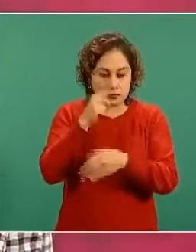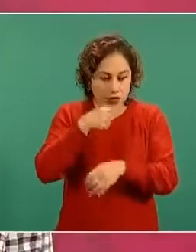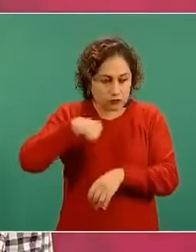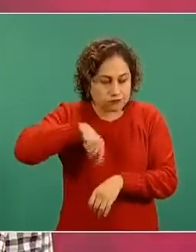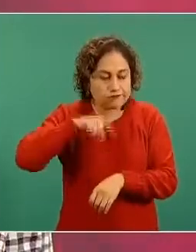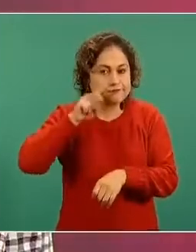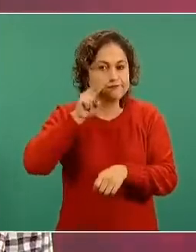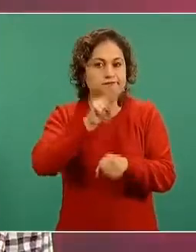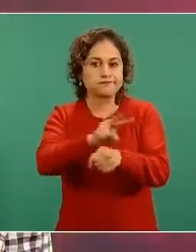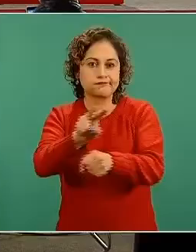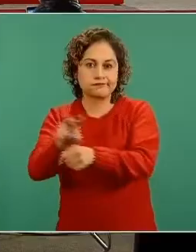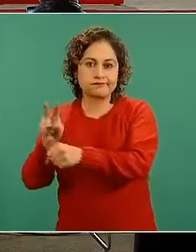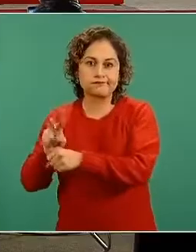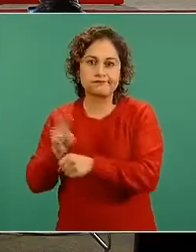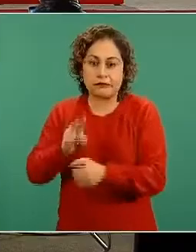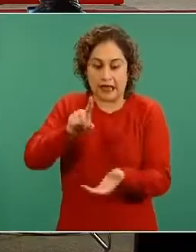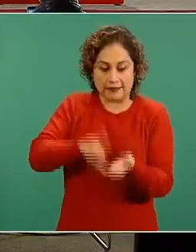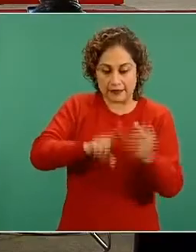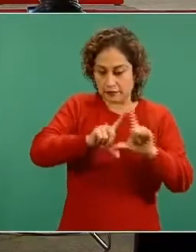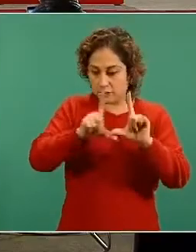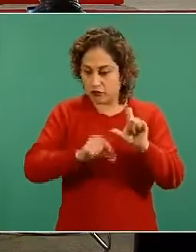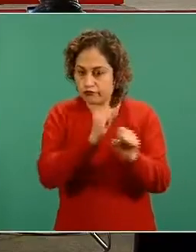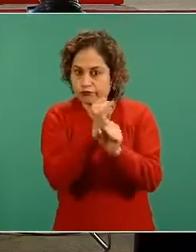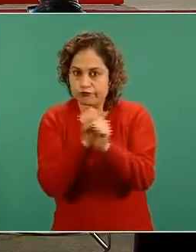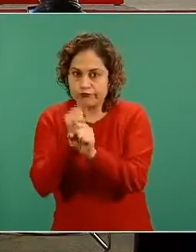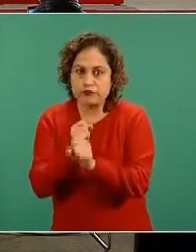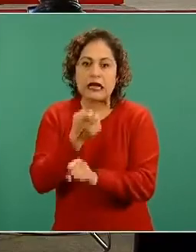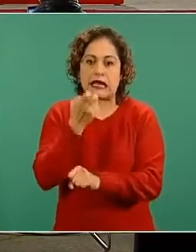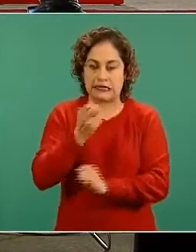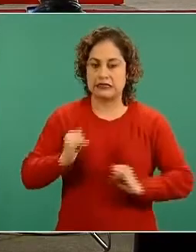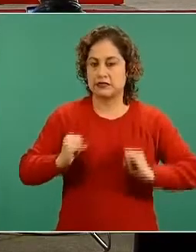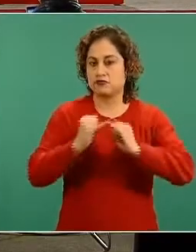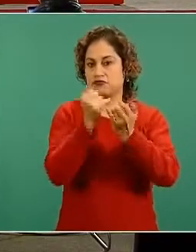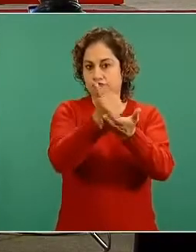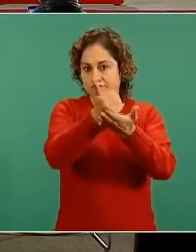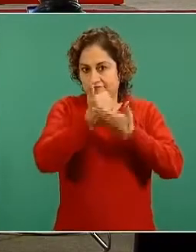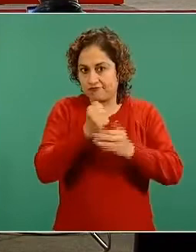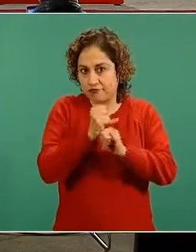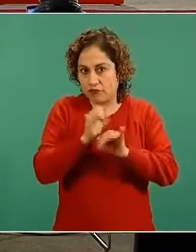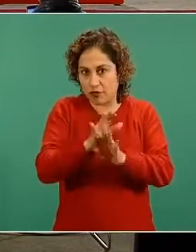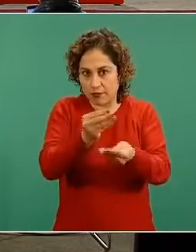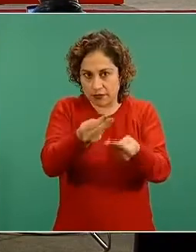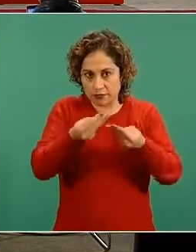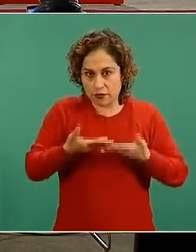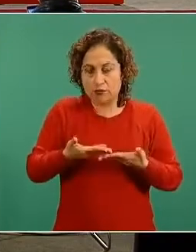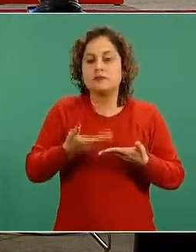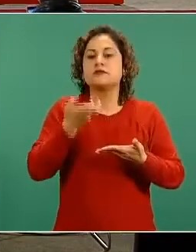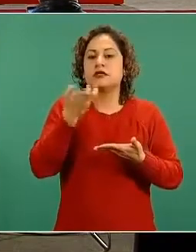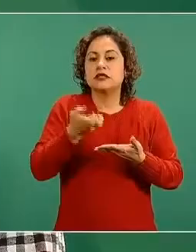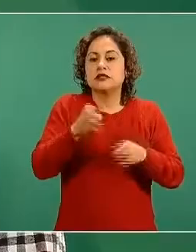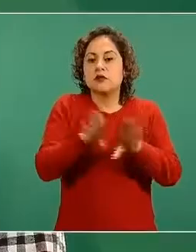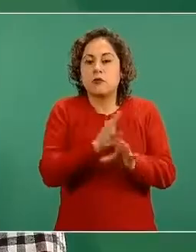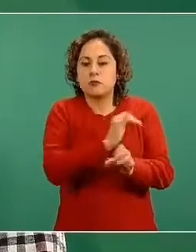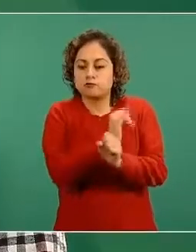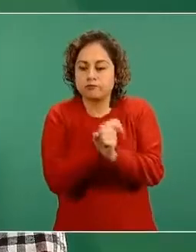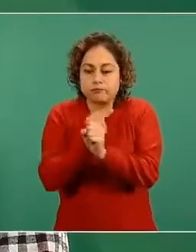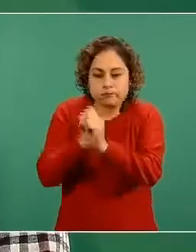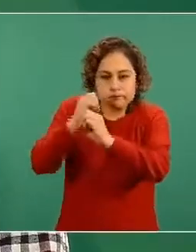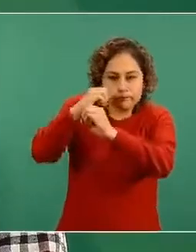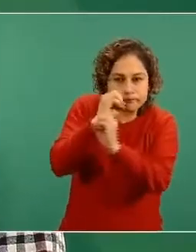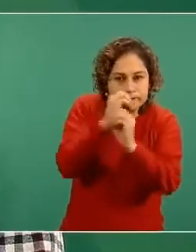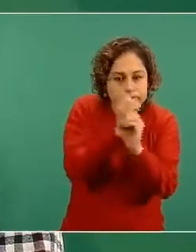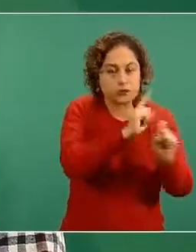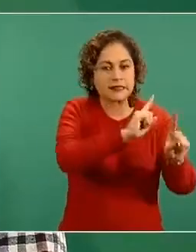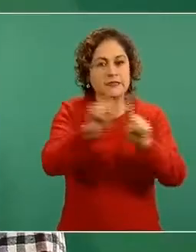a nosotros mismos al interior del país y también informar al resto del mundo en estas redes de diagnóstico,